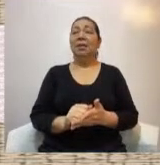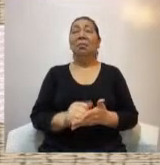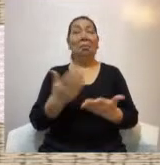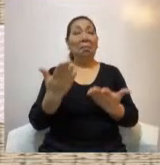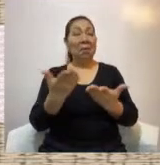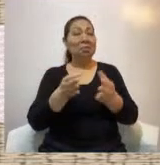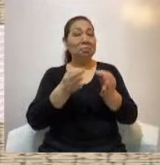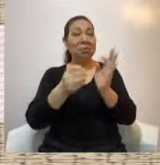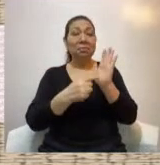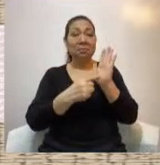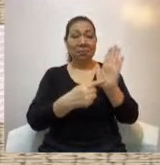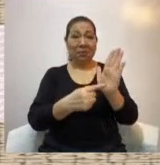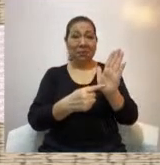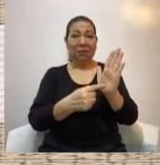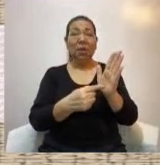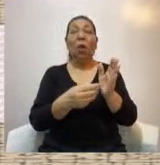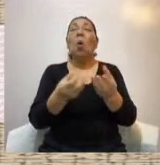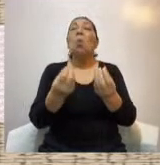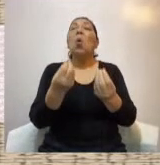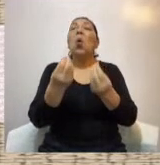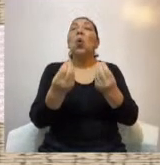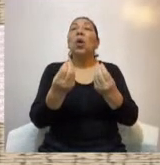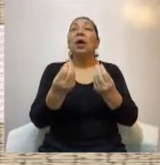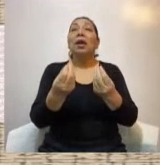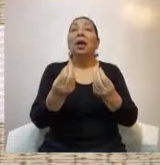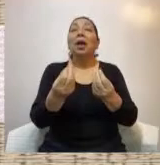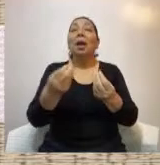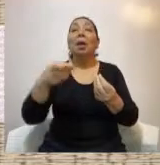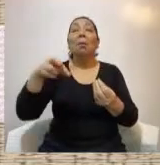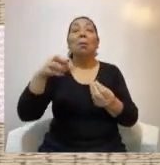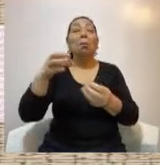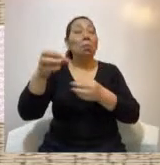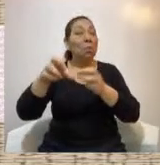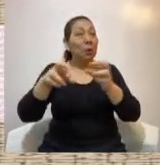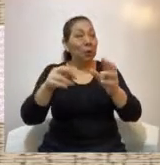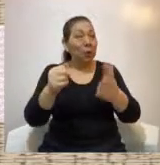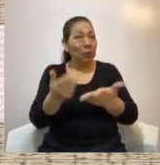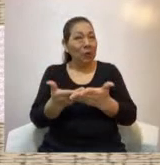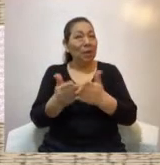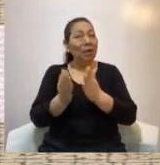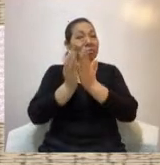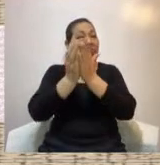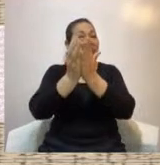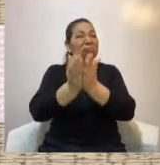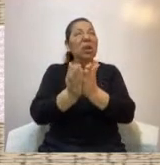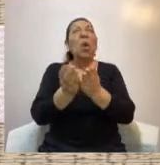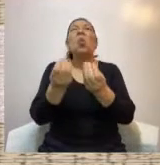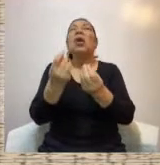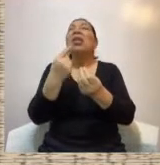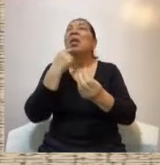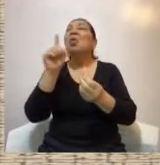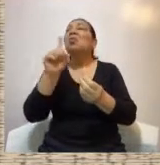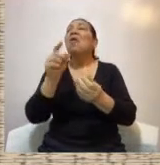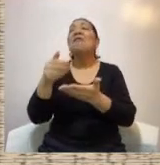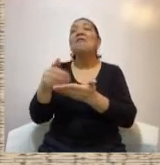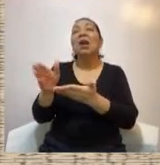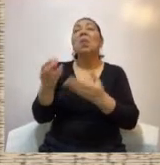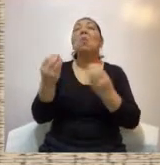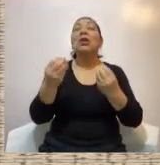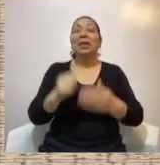Específicamente, quisiera que nos precises los argumentos de la Procuraduría Pública de la Marina de Guerra del